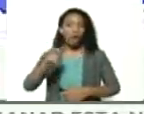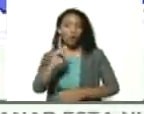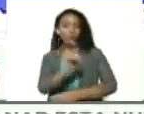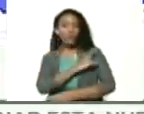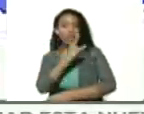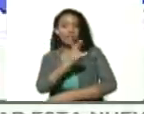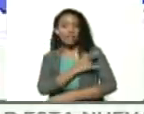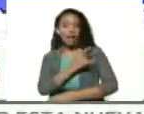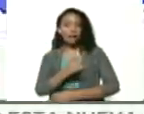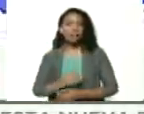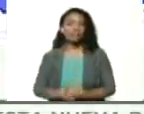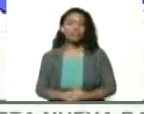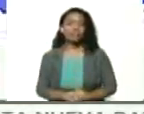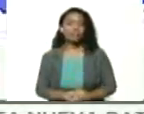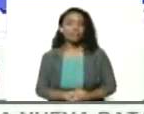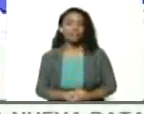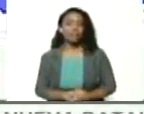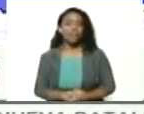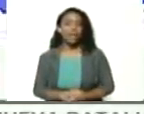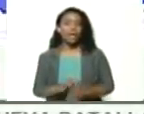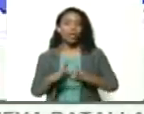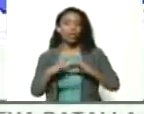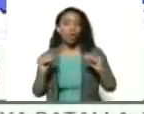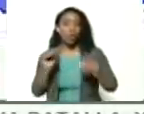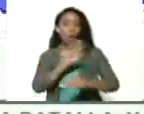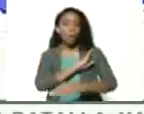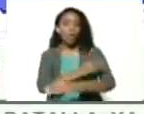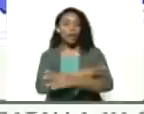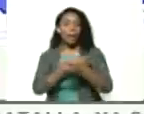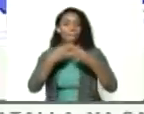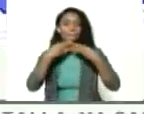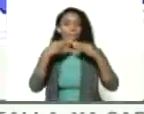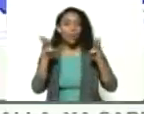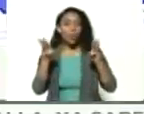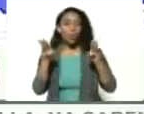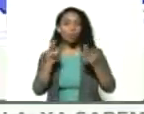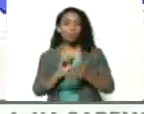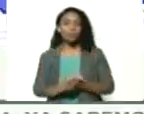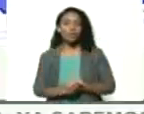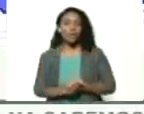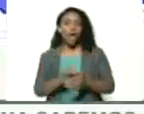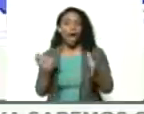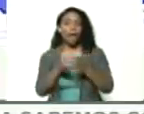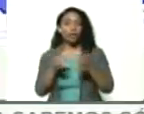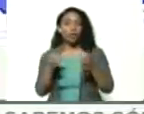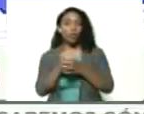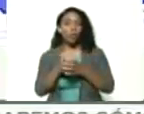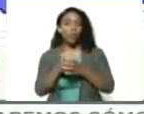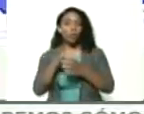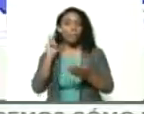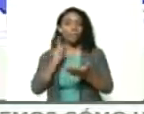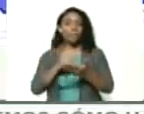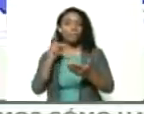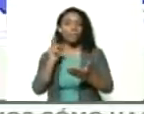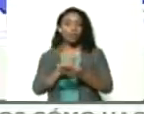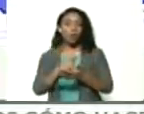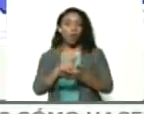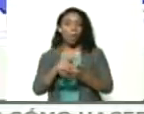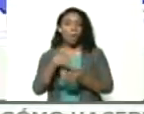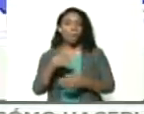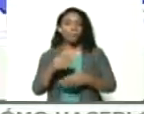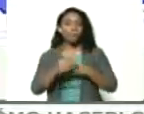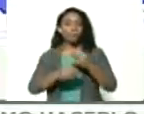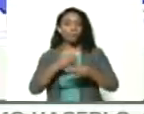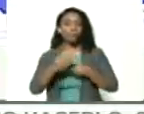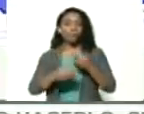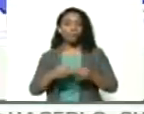universidades y de todos los poderes públicos. La comisión de postulación presidida